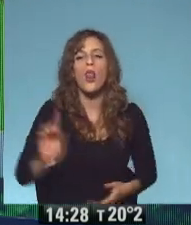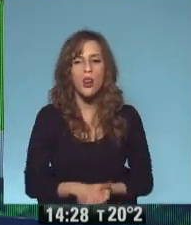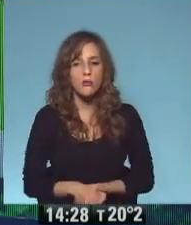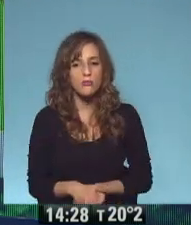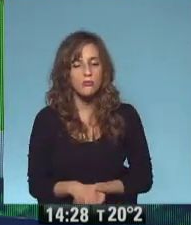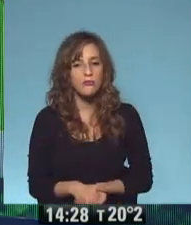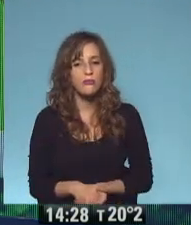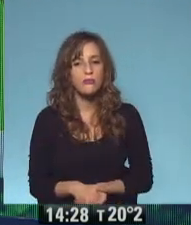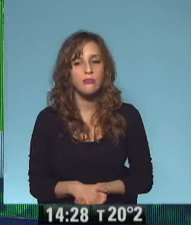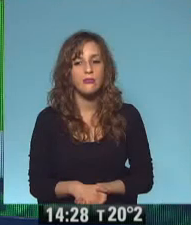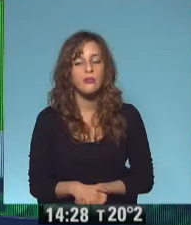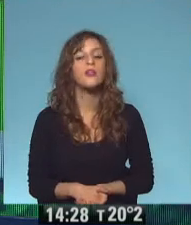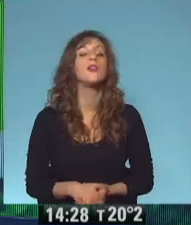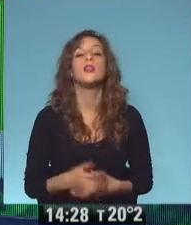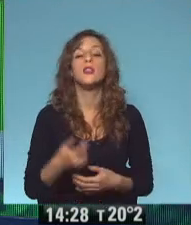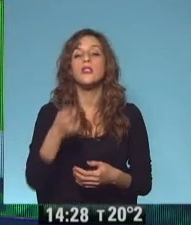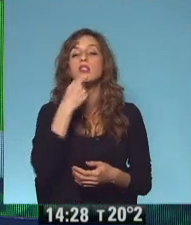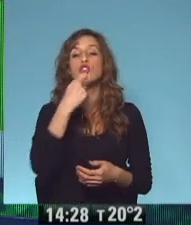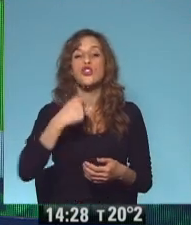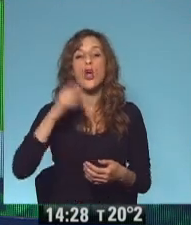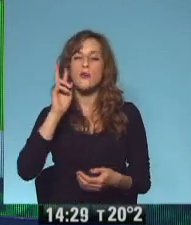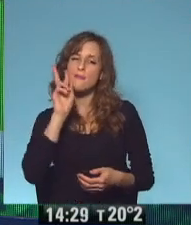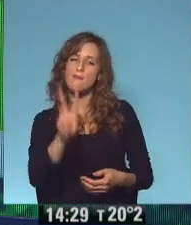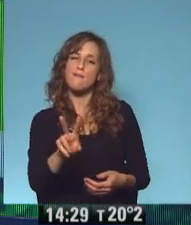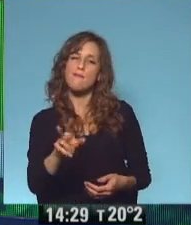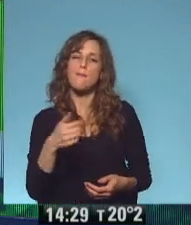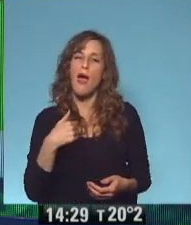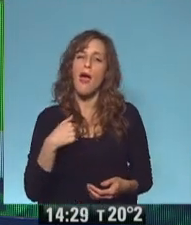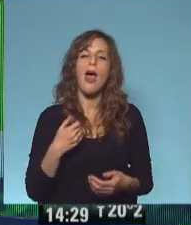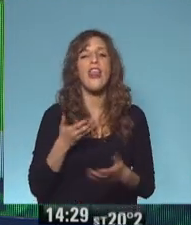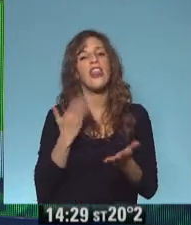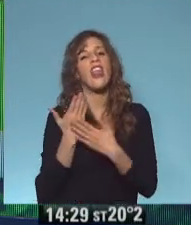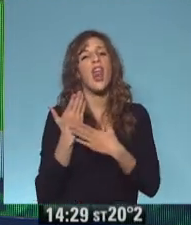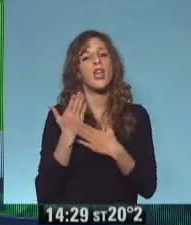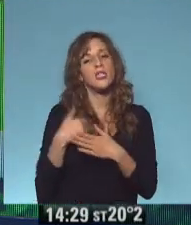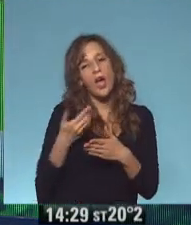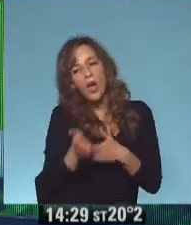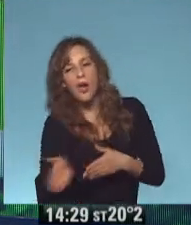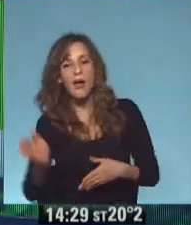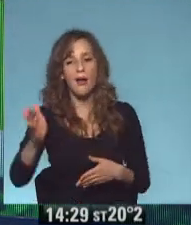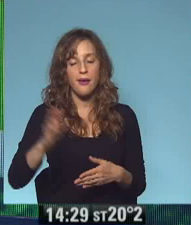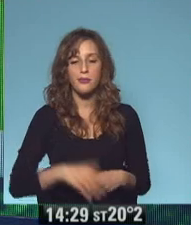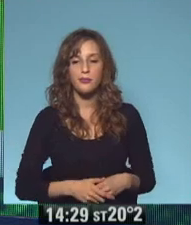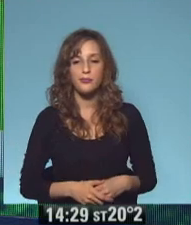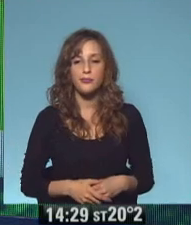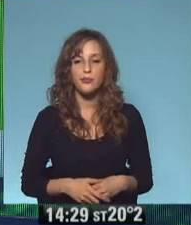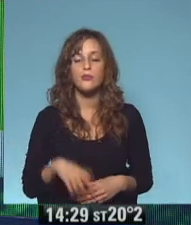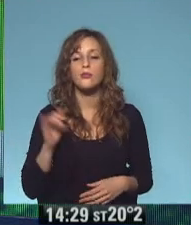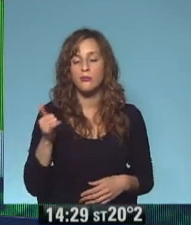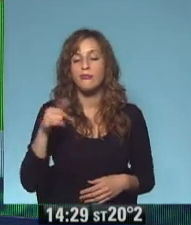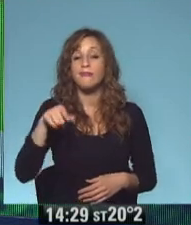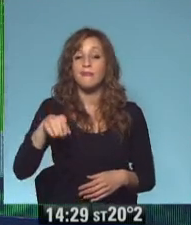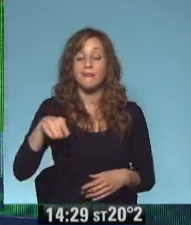doblás? Si yo miro para adelante, voy a doblar para la derecha. Bueno. ¿Doblás a la derecha? Doblo a la derecha. Me encuentro con este